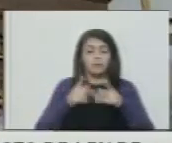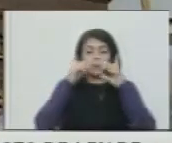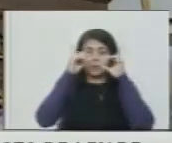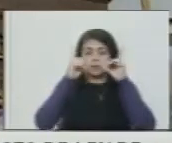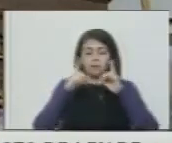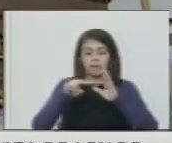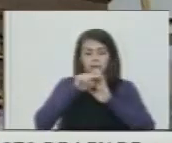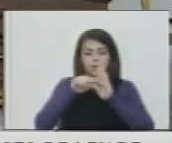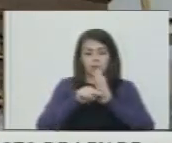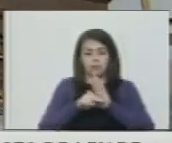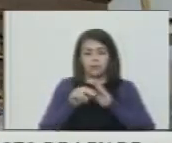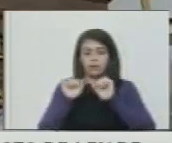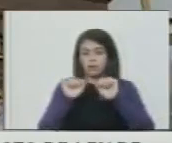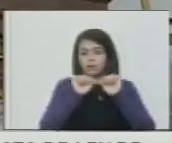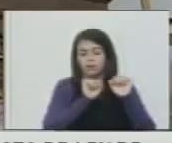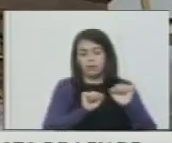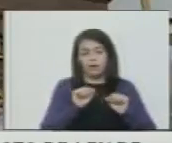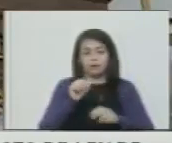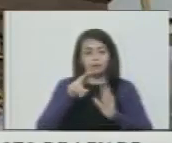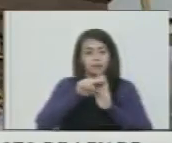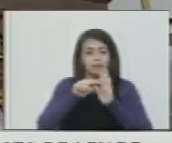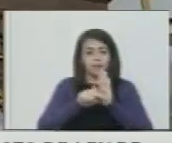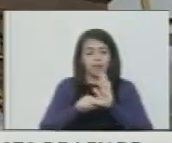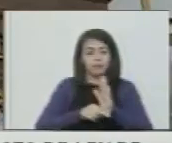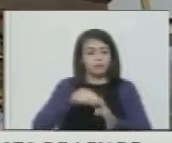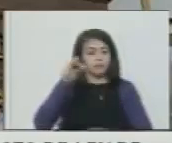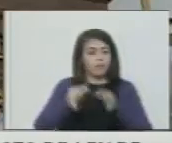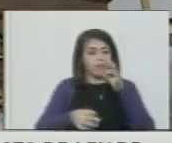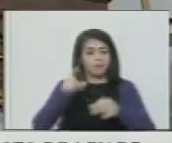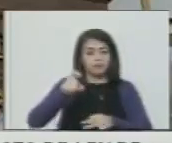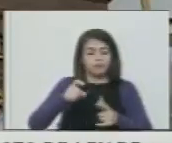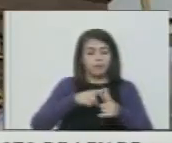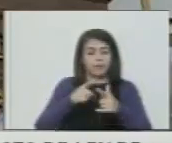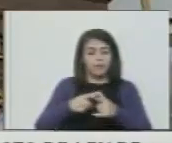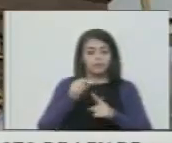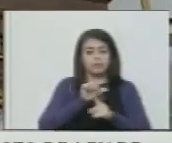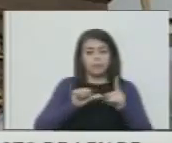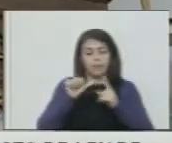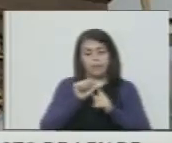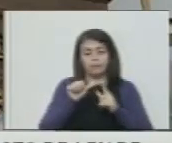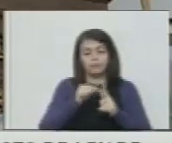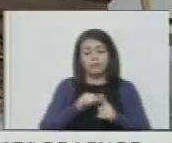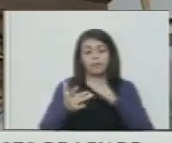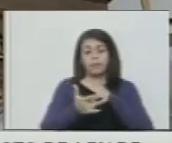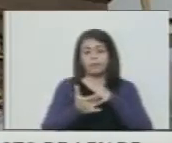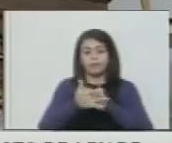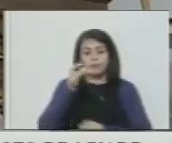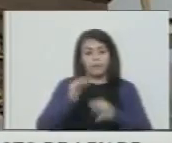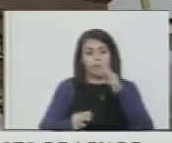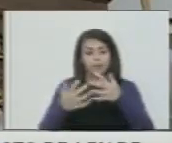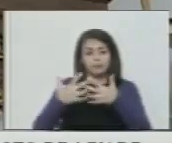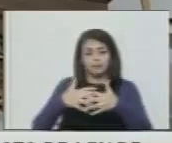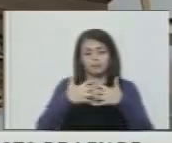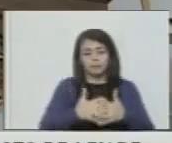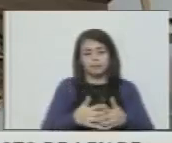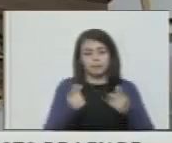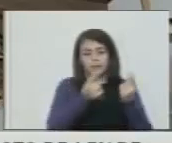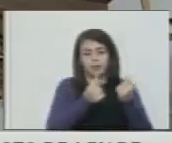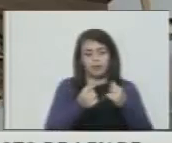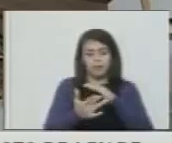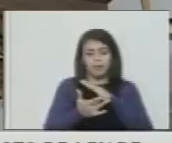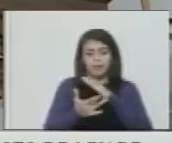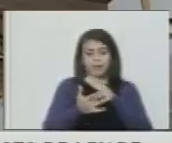y dictar las medidas preventivas o normas que juzgue necesaria en los ámbitos jurídicos, técnicos, financieros